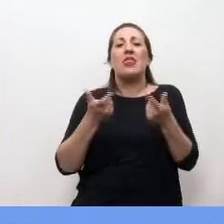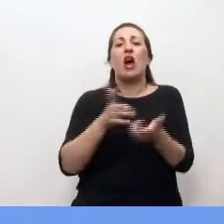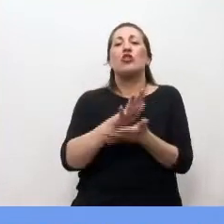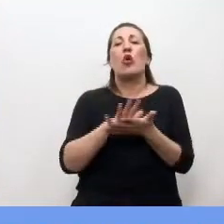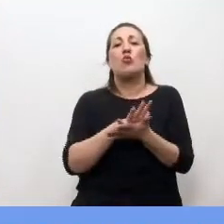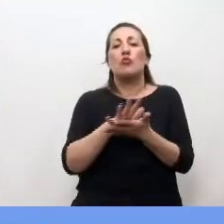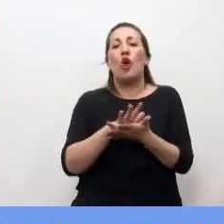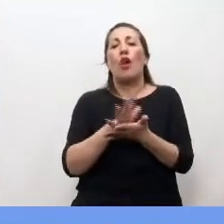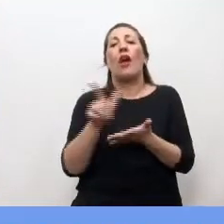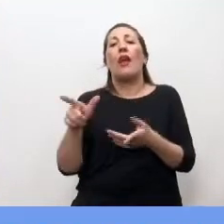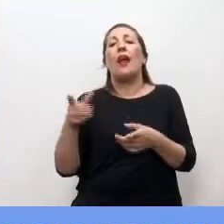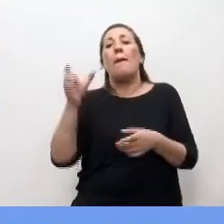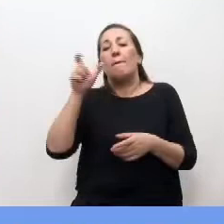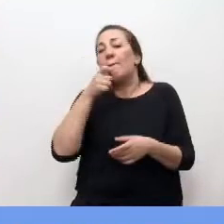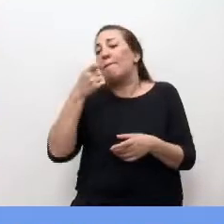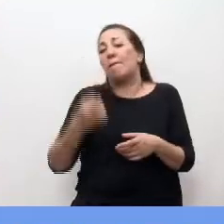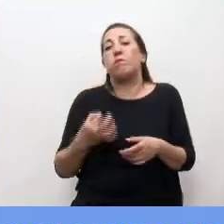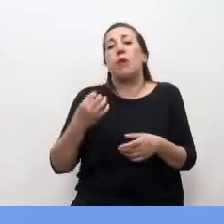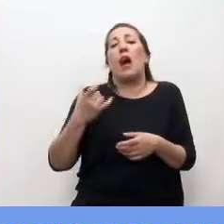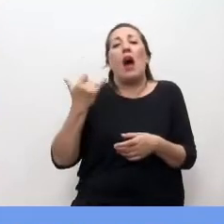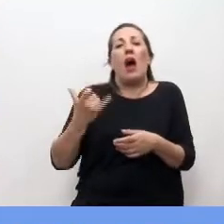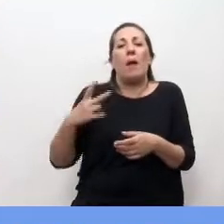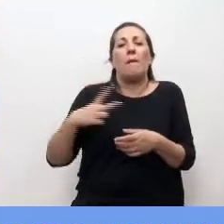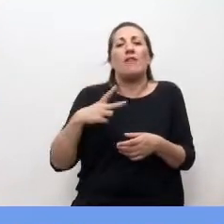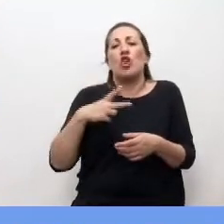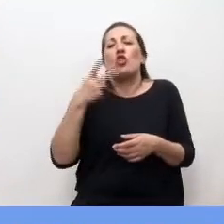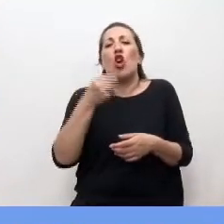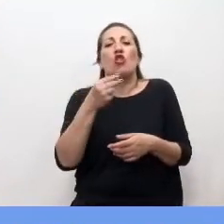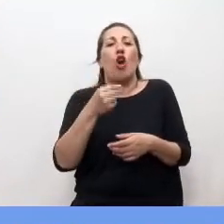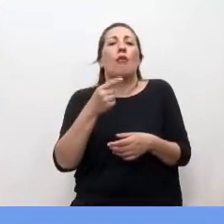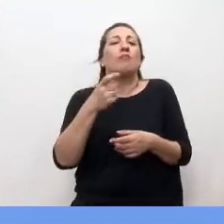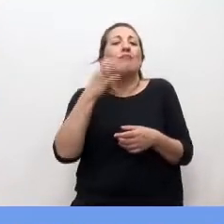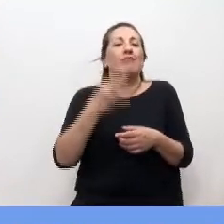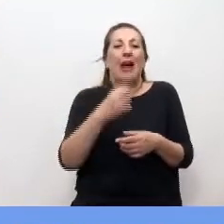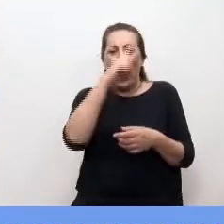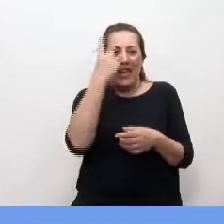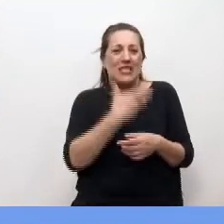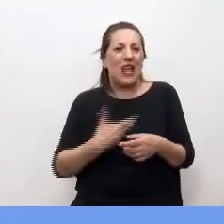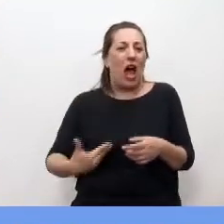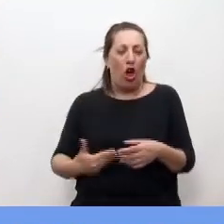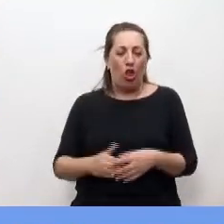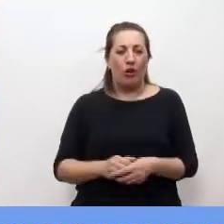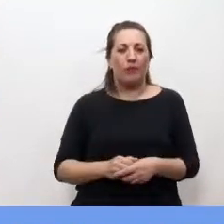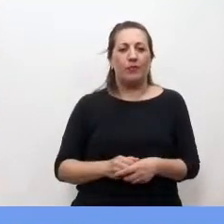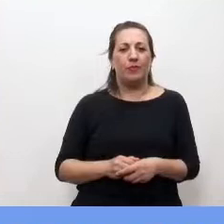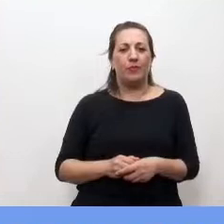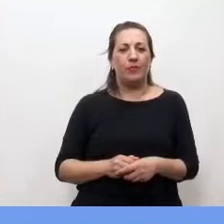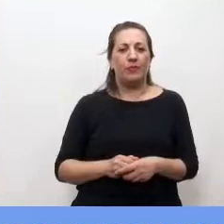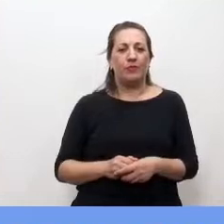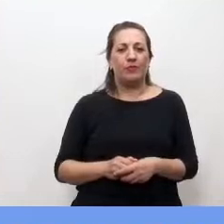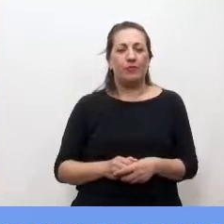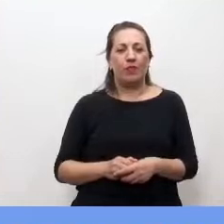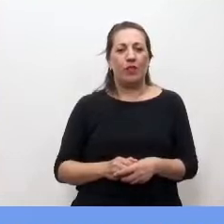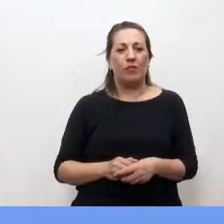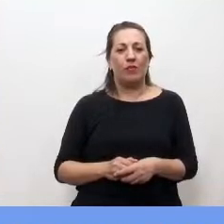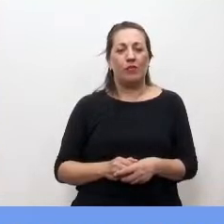privado que tenía una negación absoluta por parte del Estado esta línea se